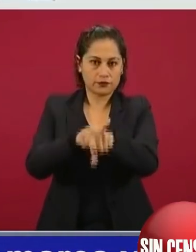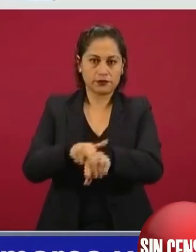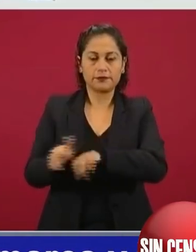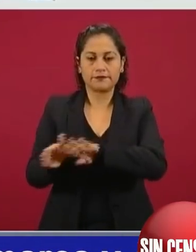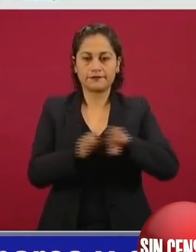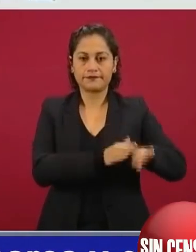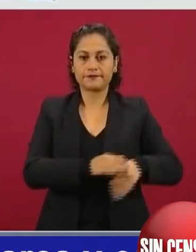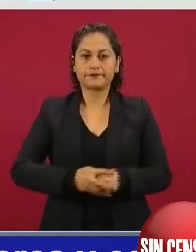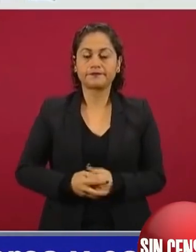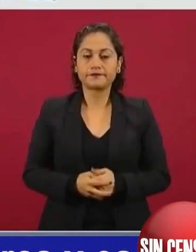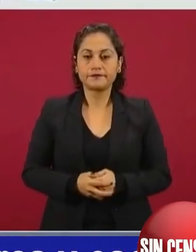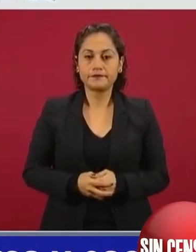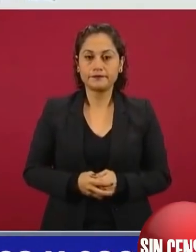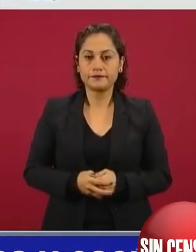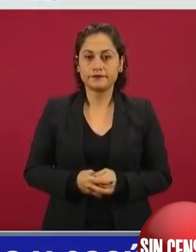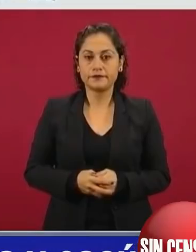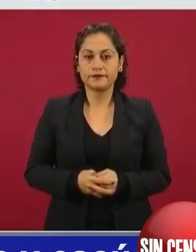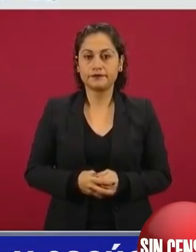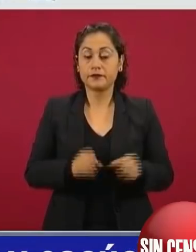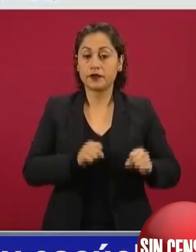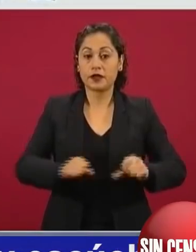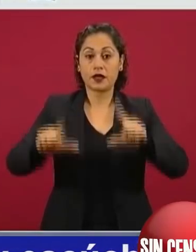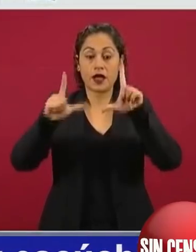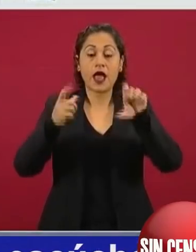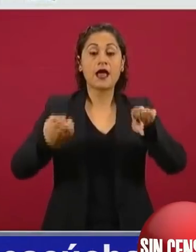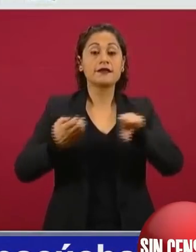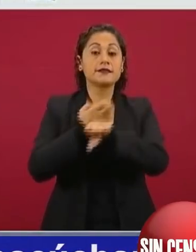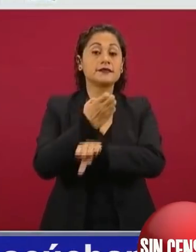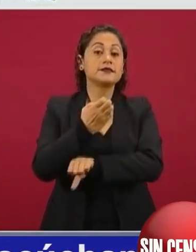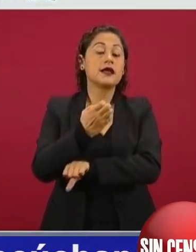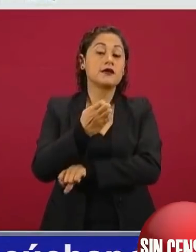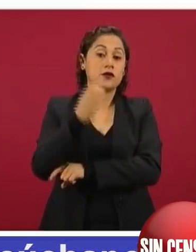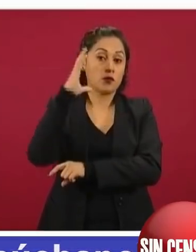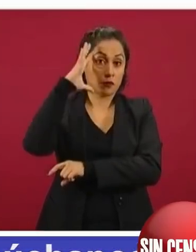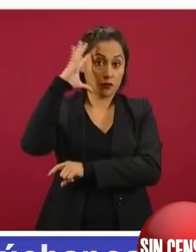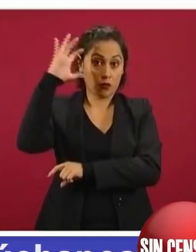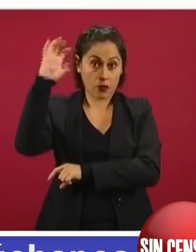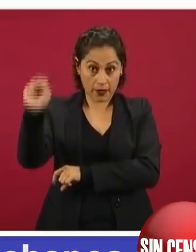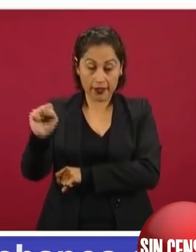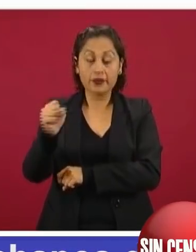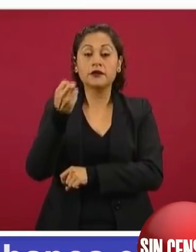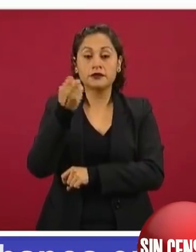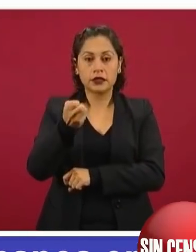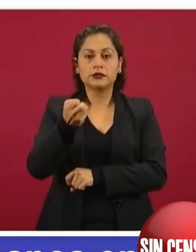siguiente. El estado de Morelos también, con muchas semanas